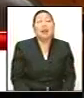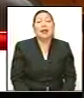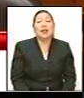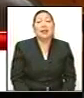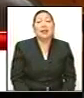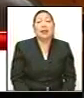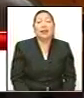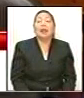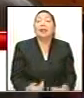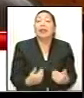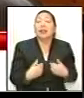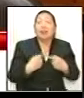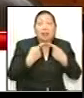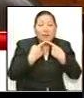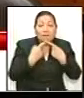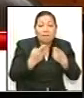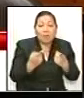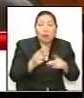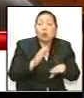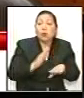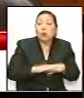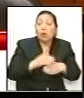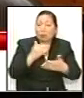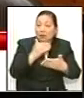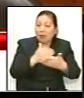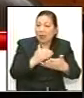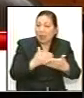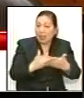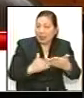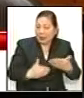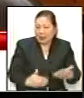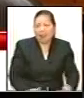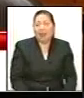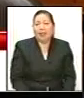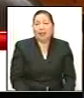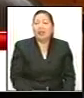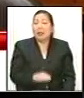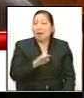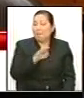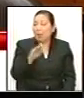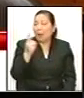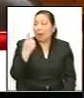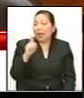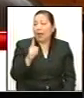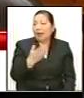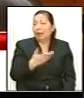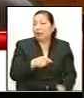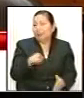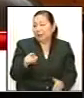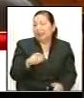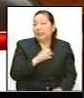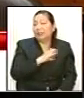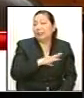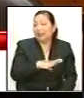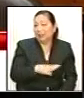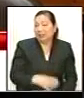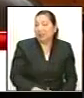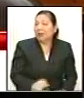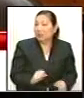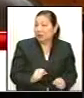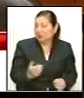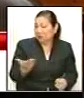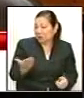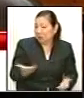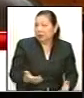El tema de fondo es tener la información sobre la agenda presidencial en el viaje que se está planteando para Santiago de Chile. Si se